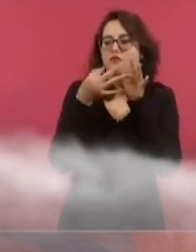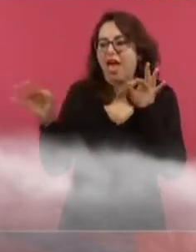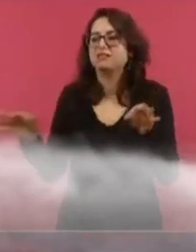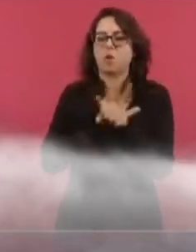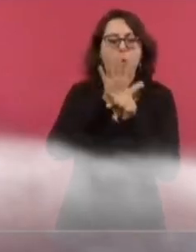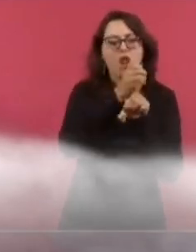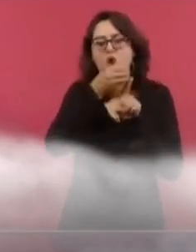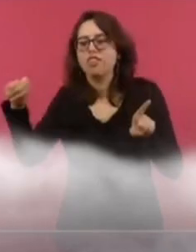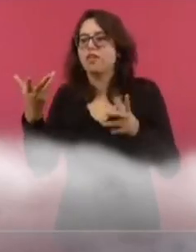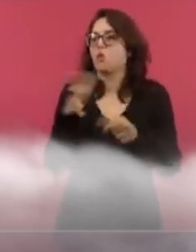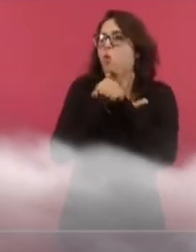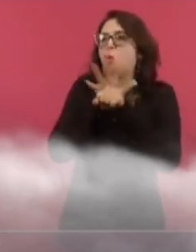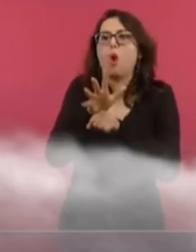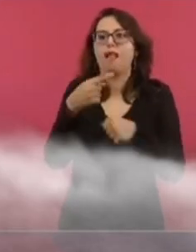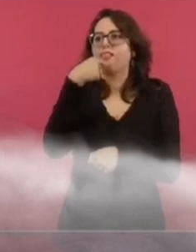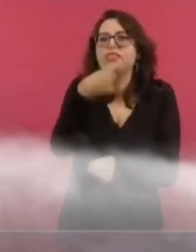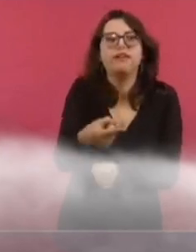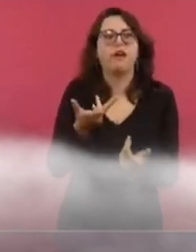viola